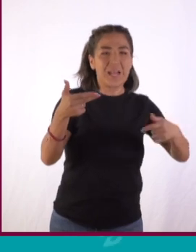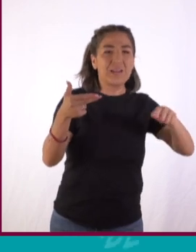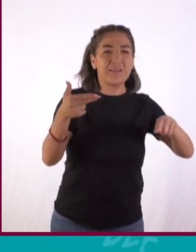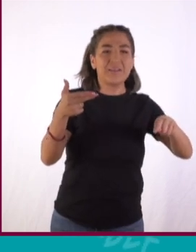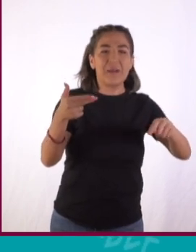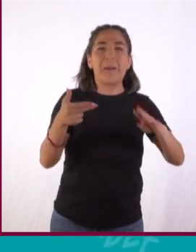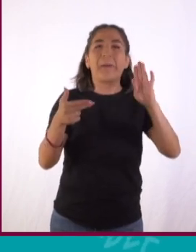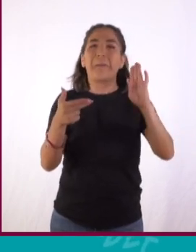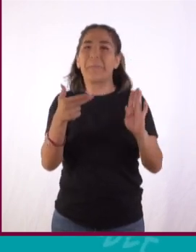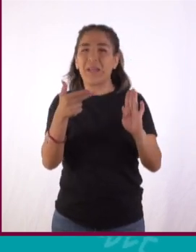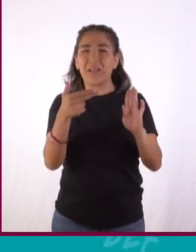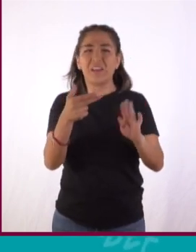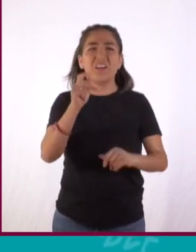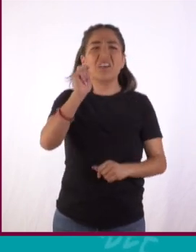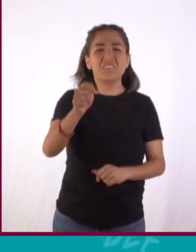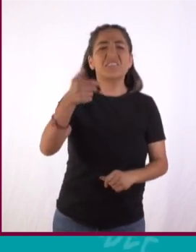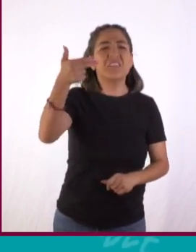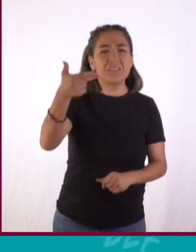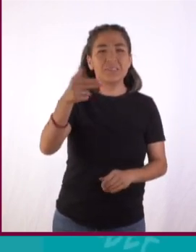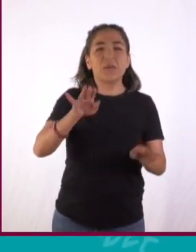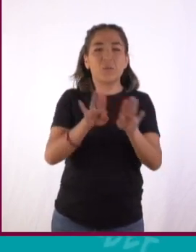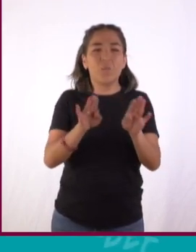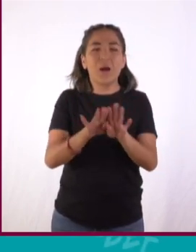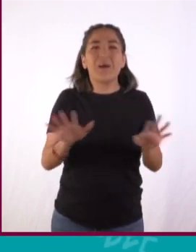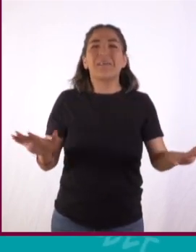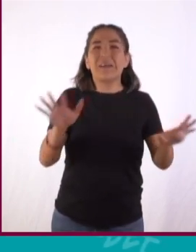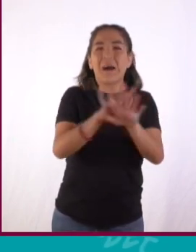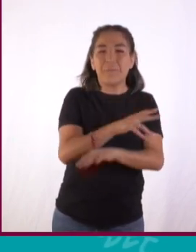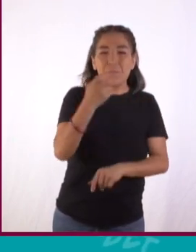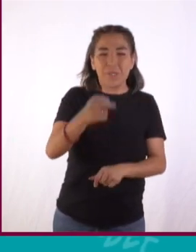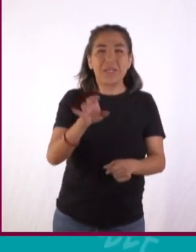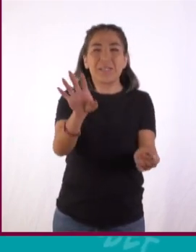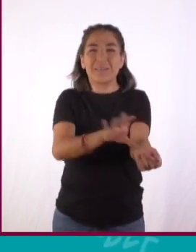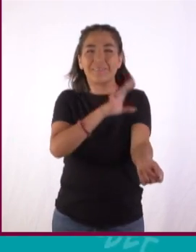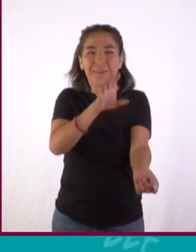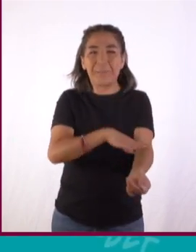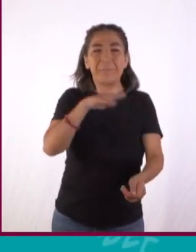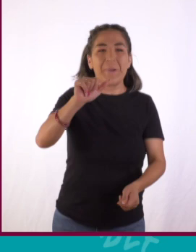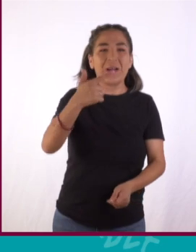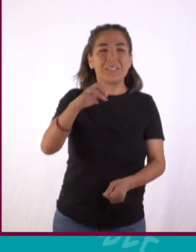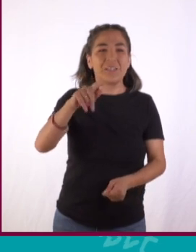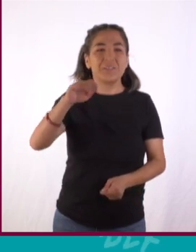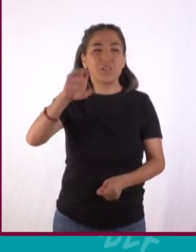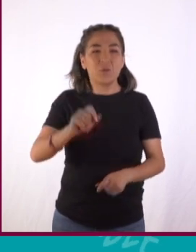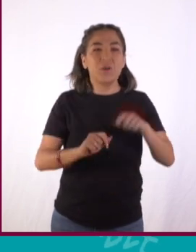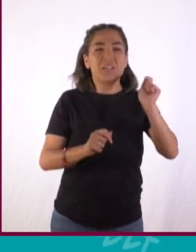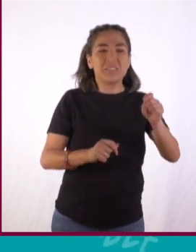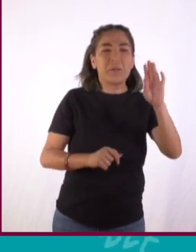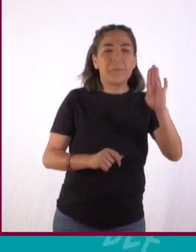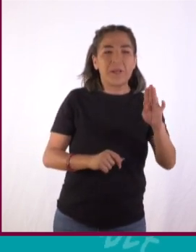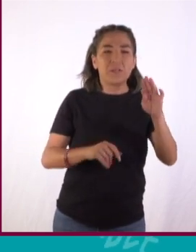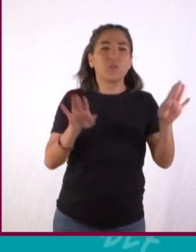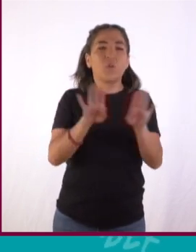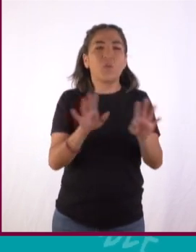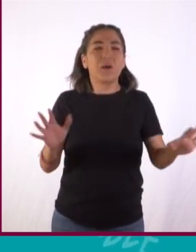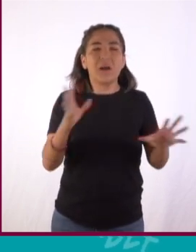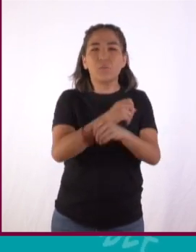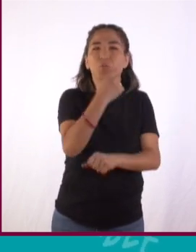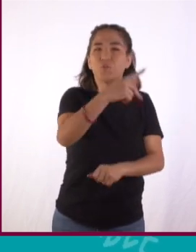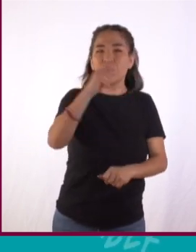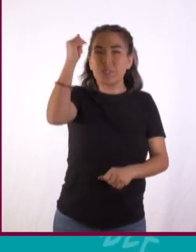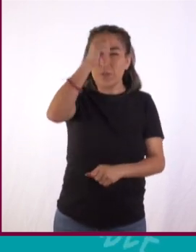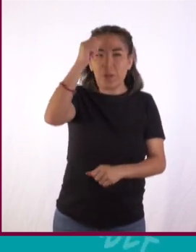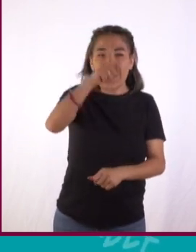sobre el de las Y vemos una B. La H representa el campo magnético y la B es el modelo teórico de la